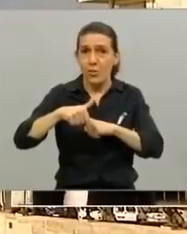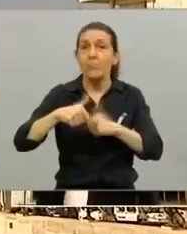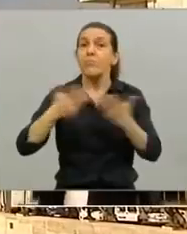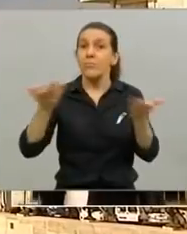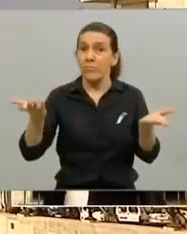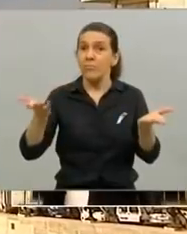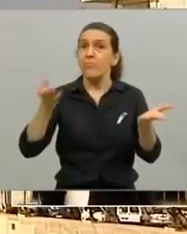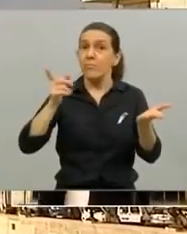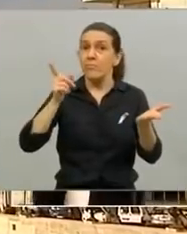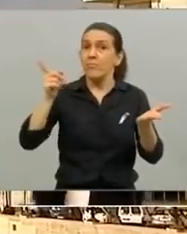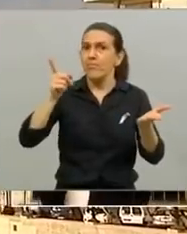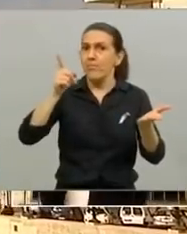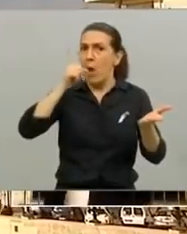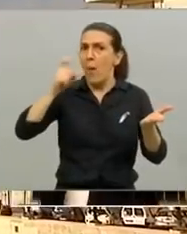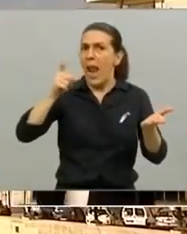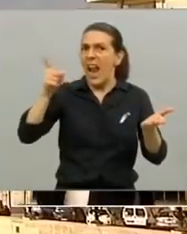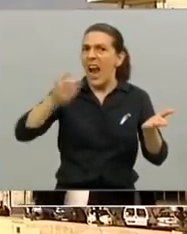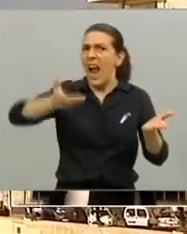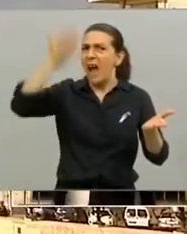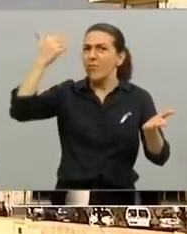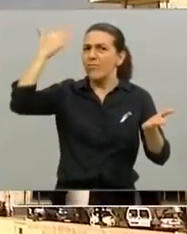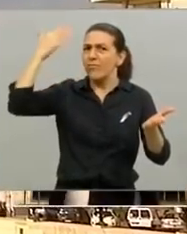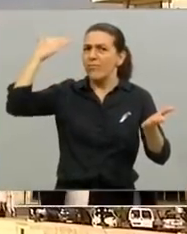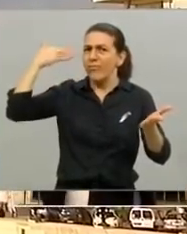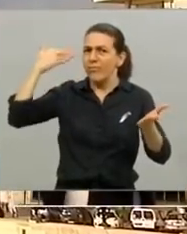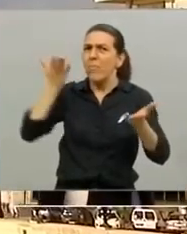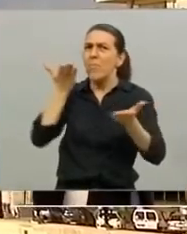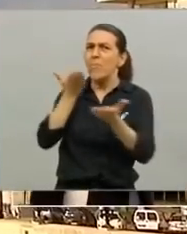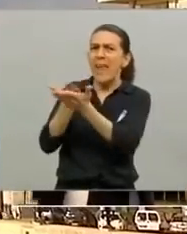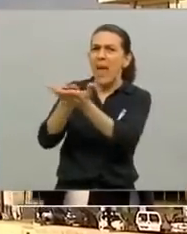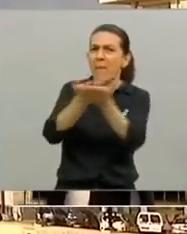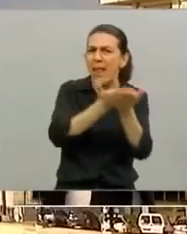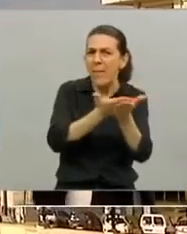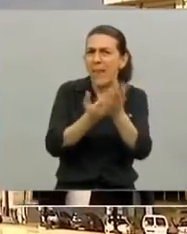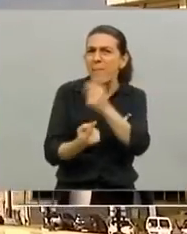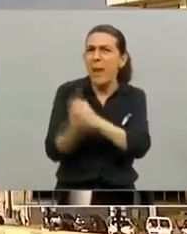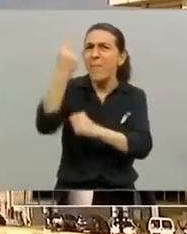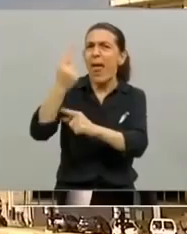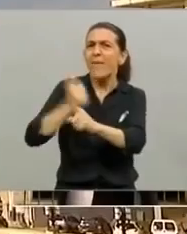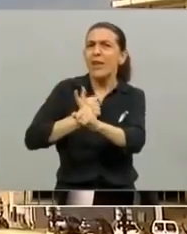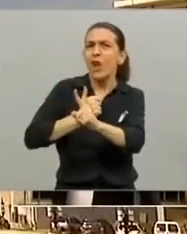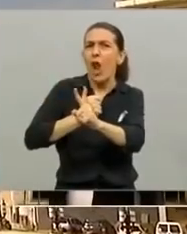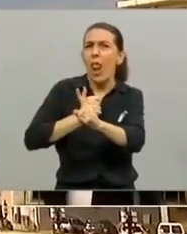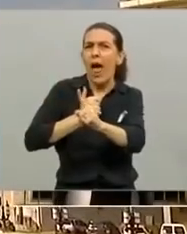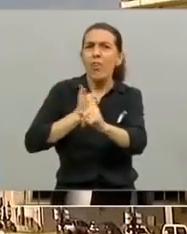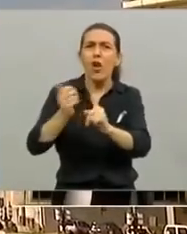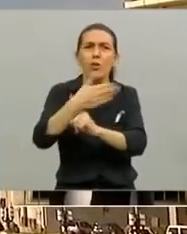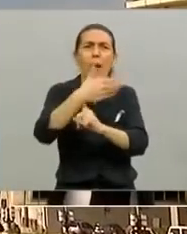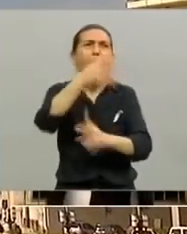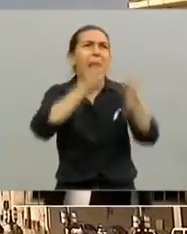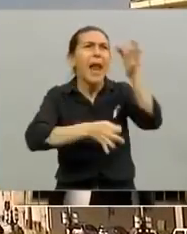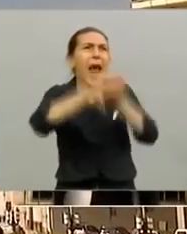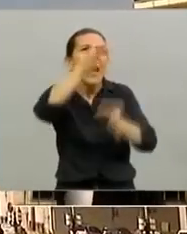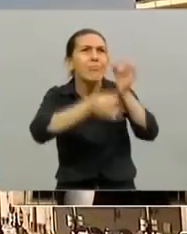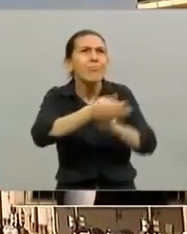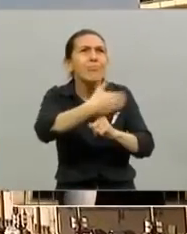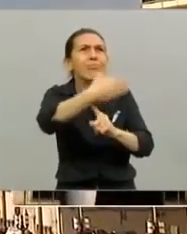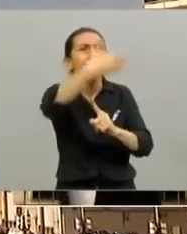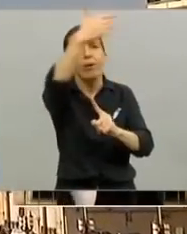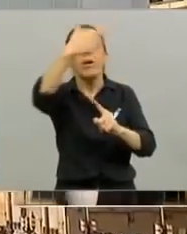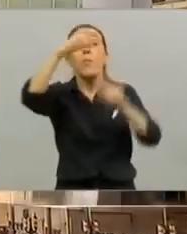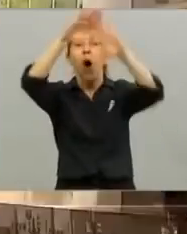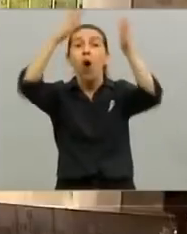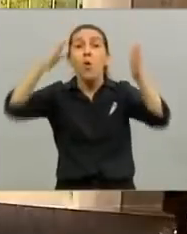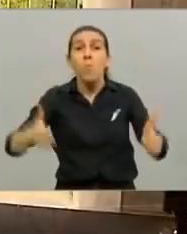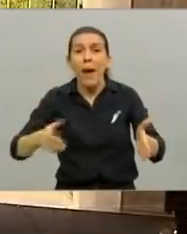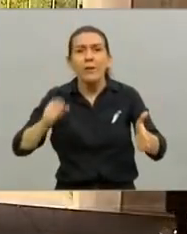donde él, Manuel Belgrano, hizo jurar bandera por primera vez en este monumento histórico nacional que la